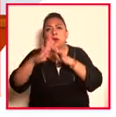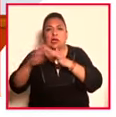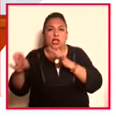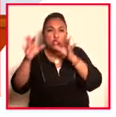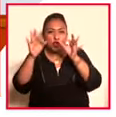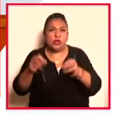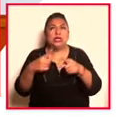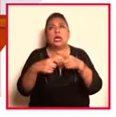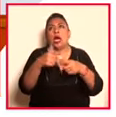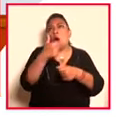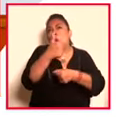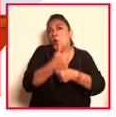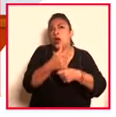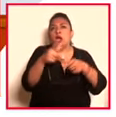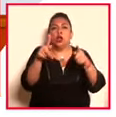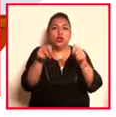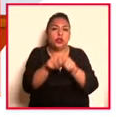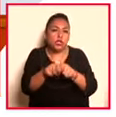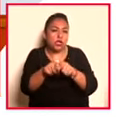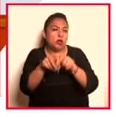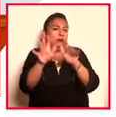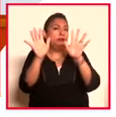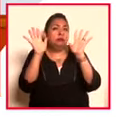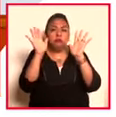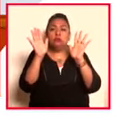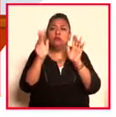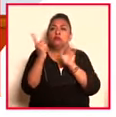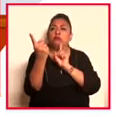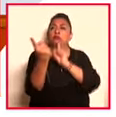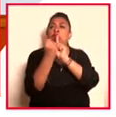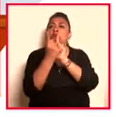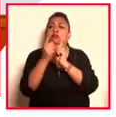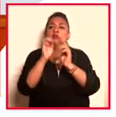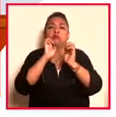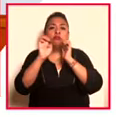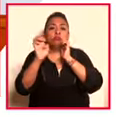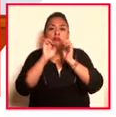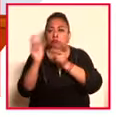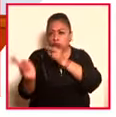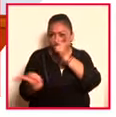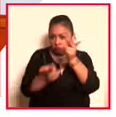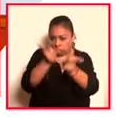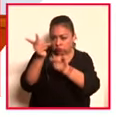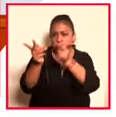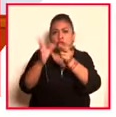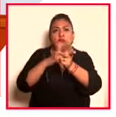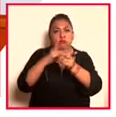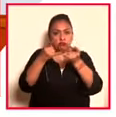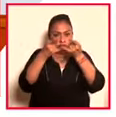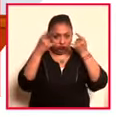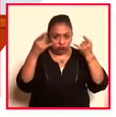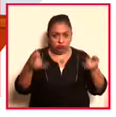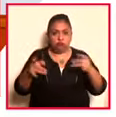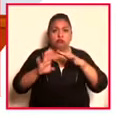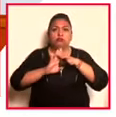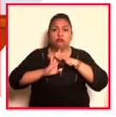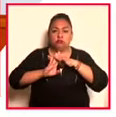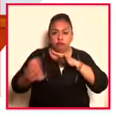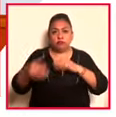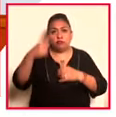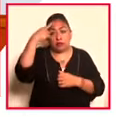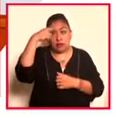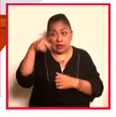tío, y hacerle una entrevista que recoja esa historia de migración para con